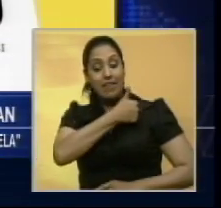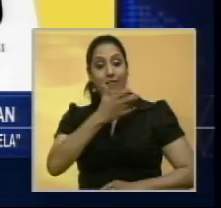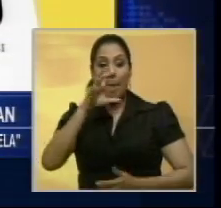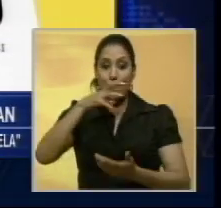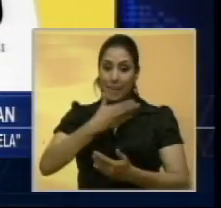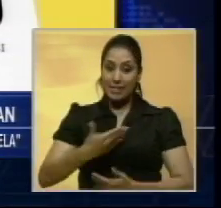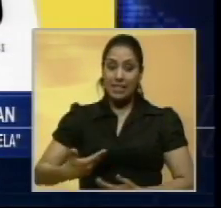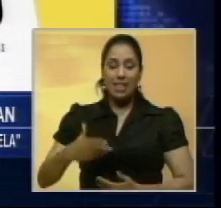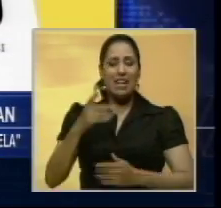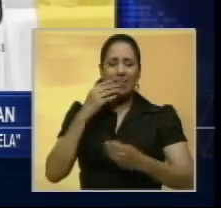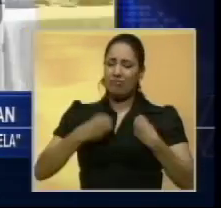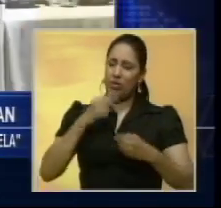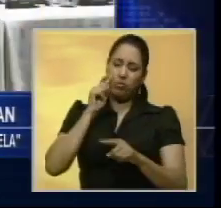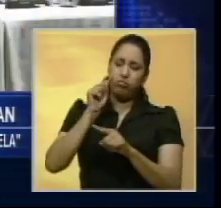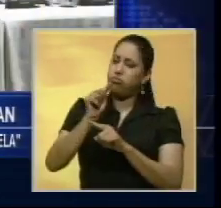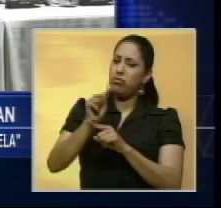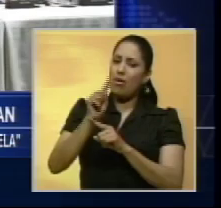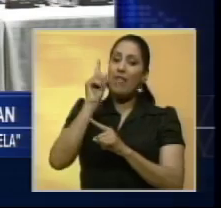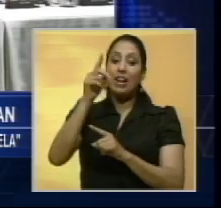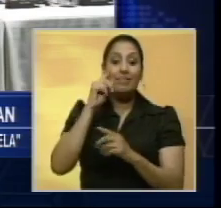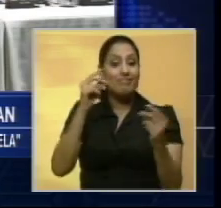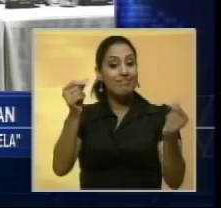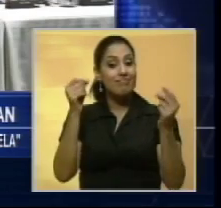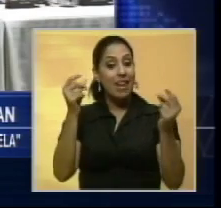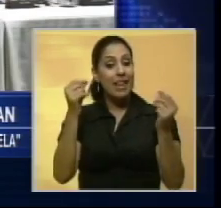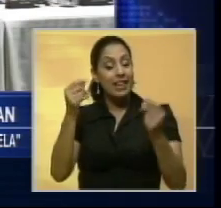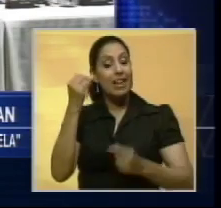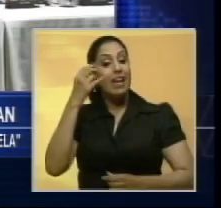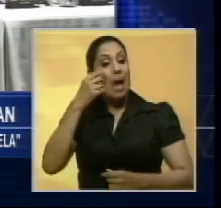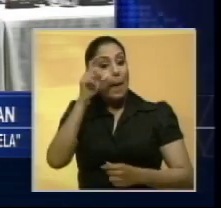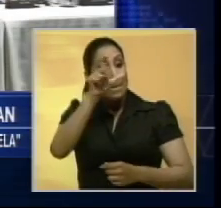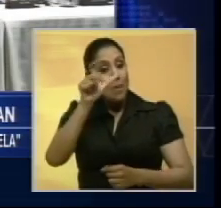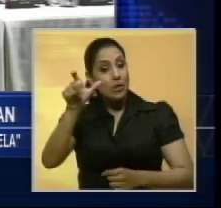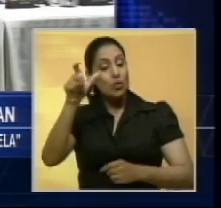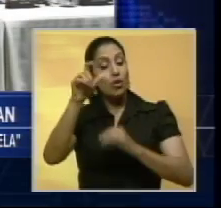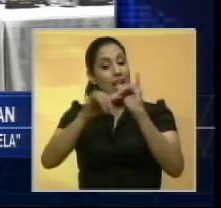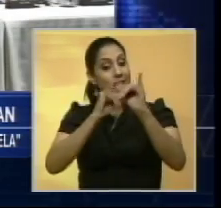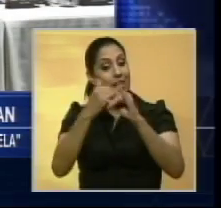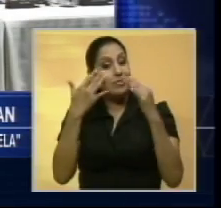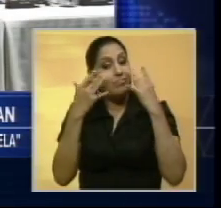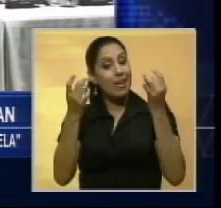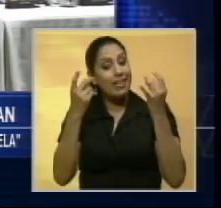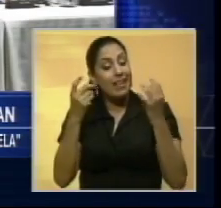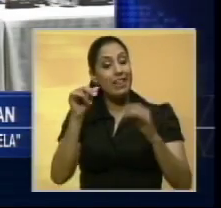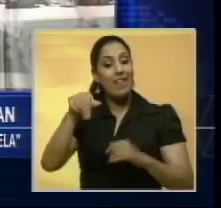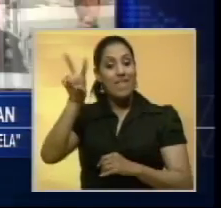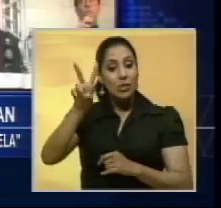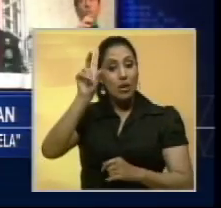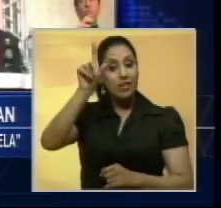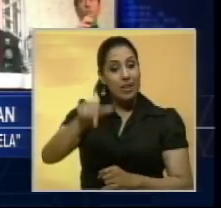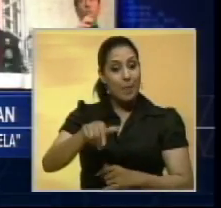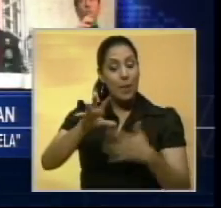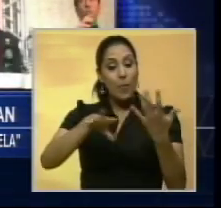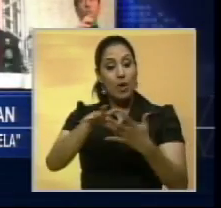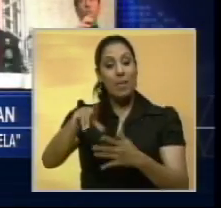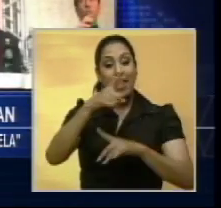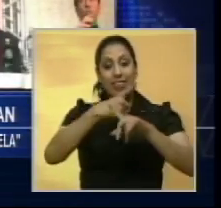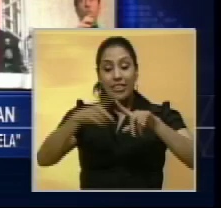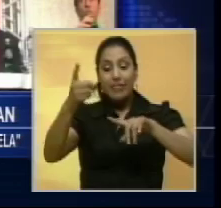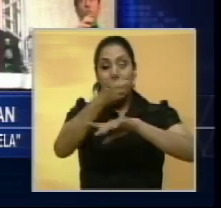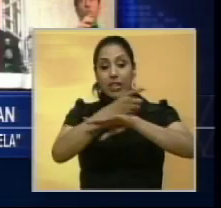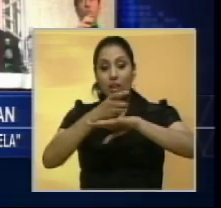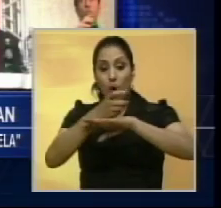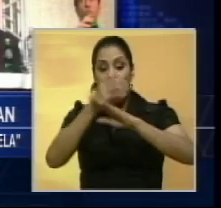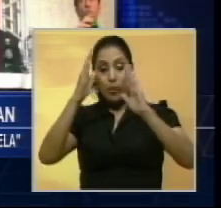su preocupación y elevaron una palabra de alerta ante la opinión pública internacional. Los distintos gobiernos de los Estados miembros de